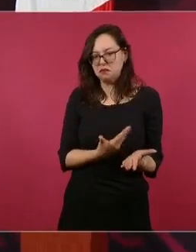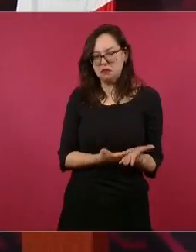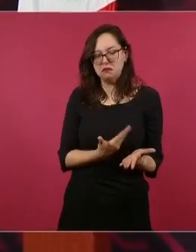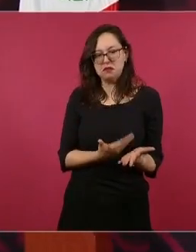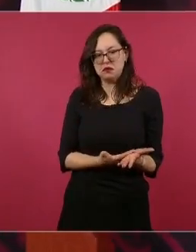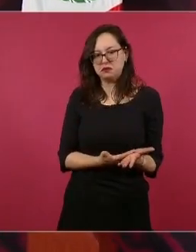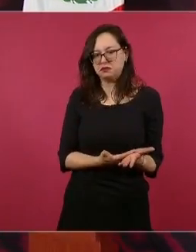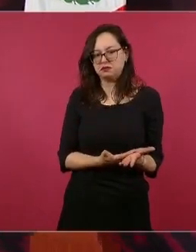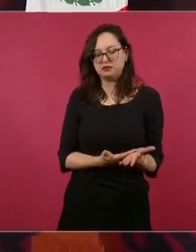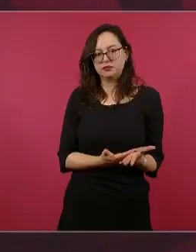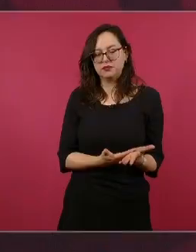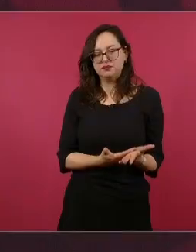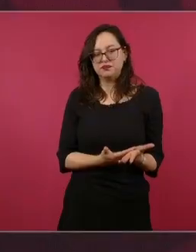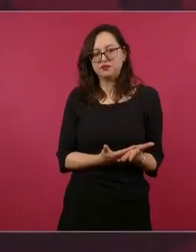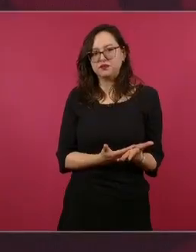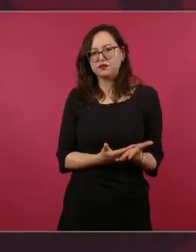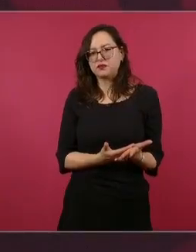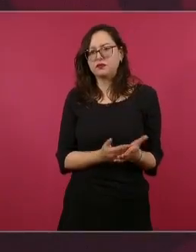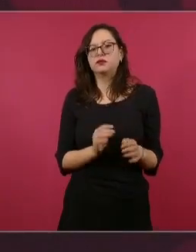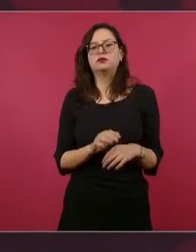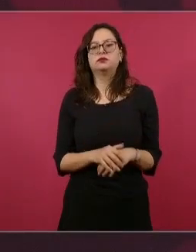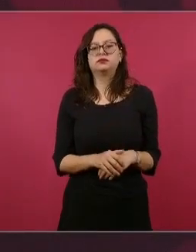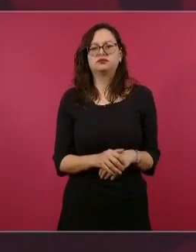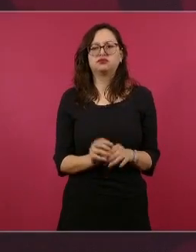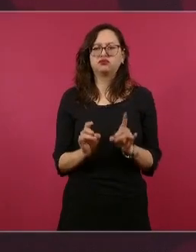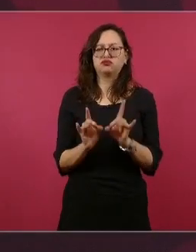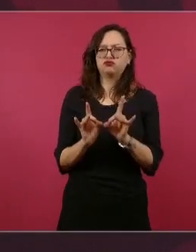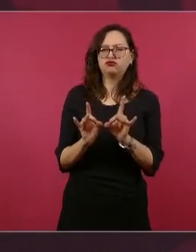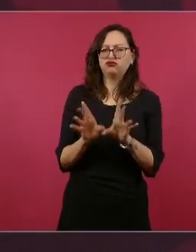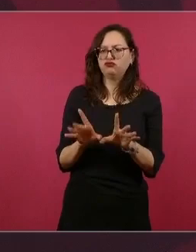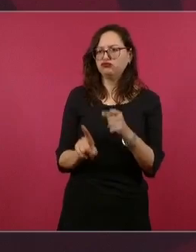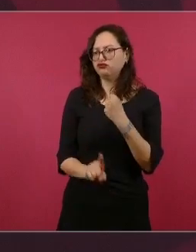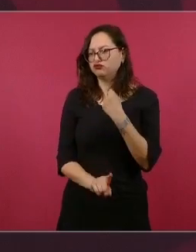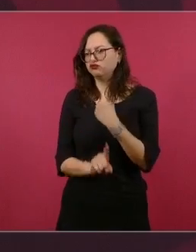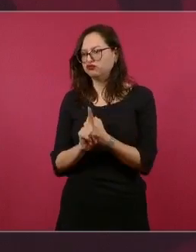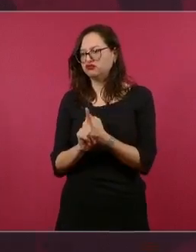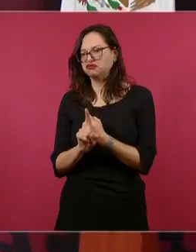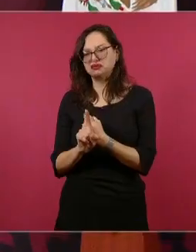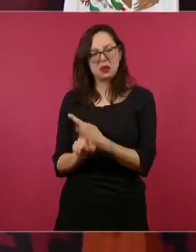todo lo quieren resolver con el uso de la fuerza